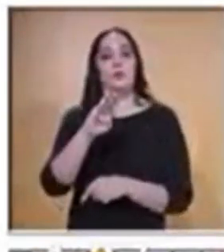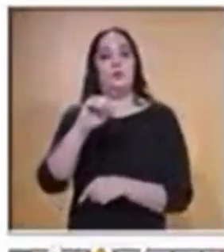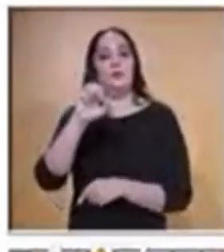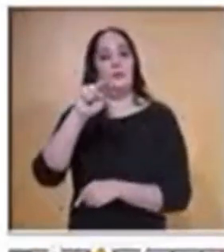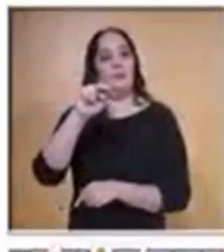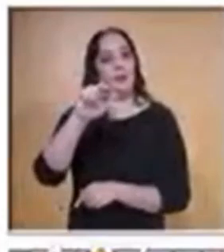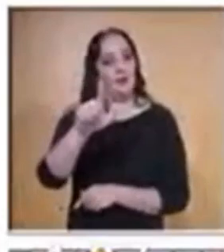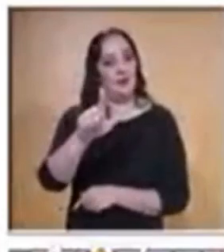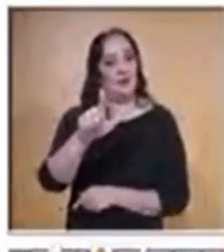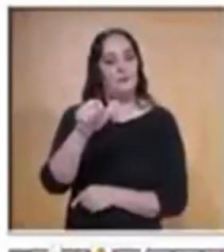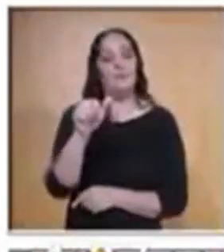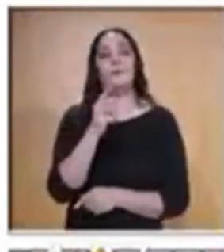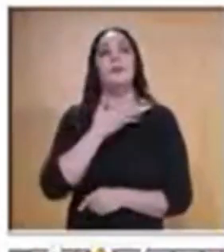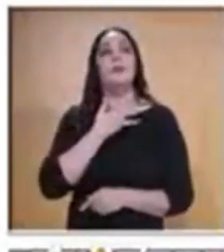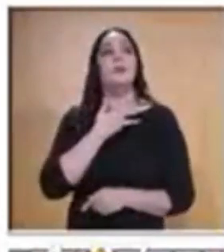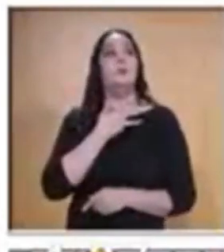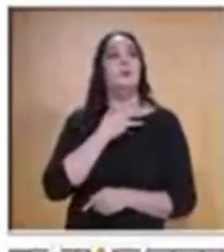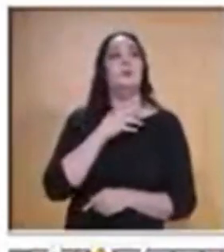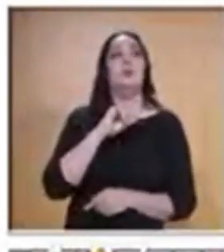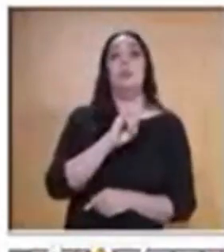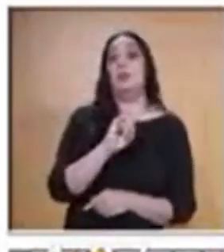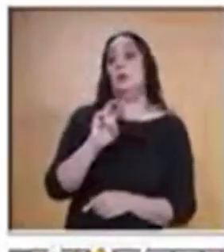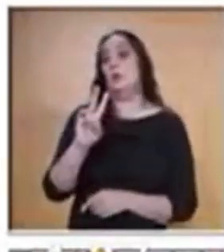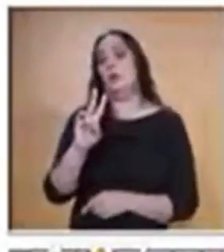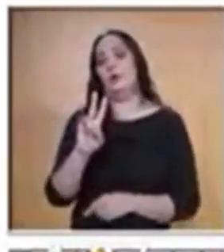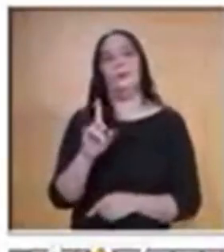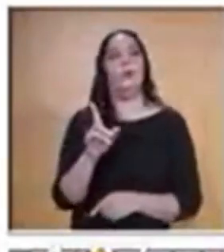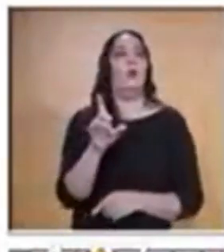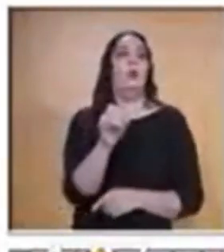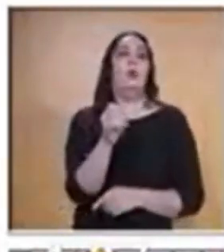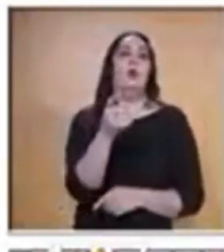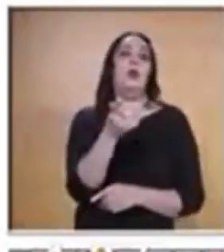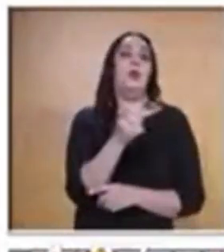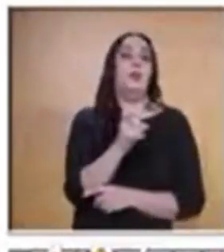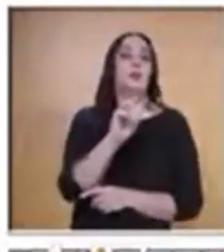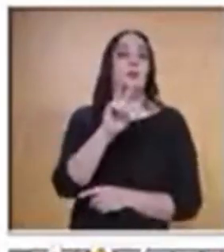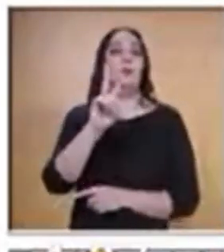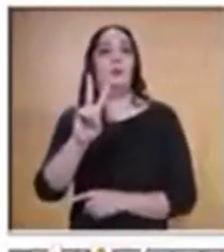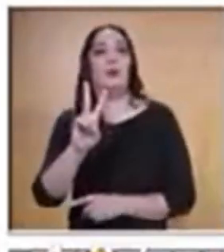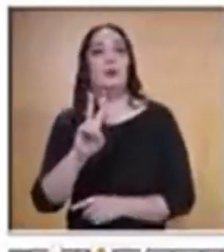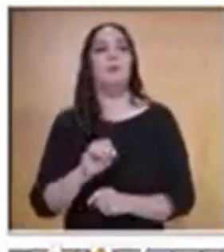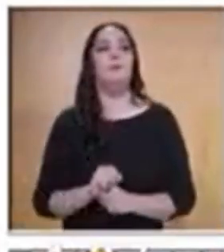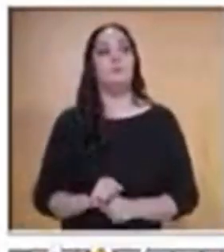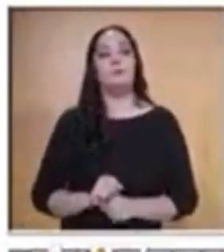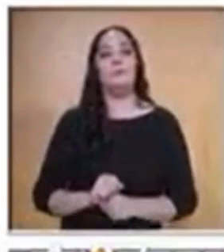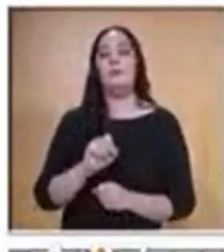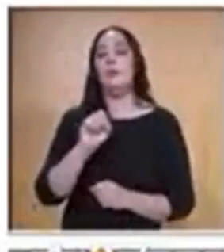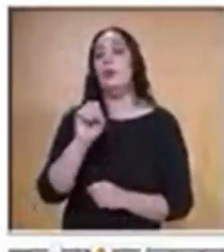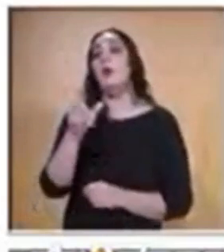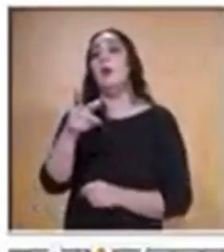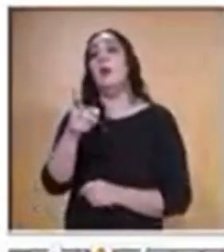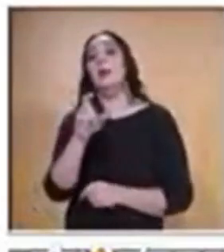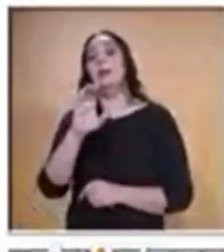la letra I con V, X, V y la letra I, XC,